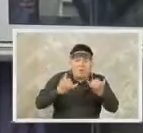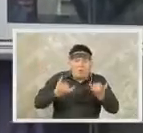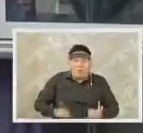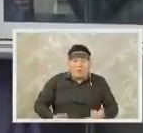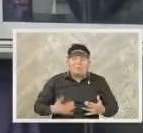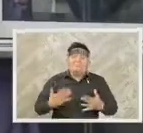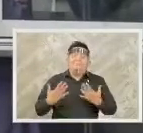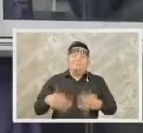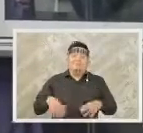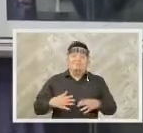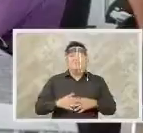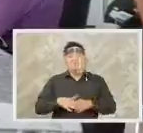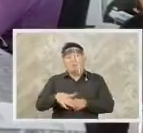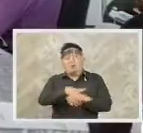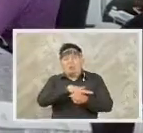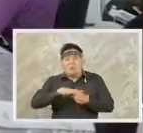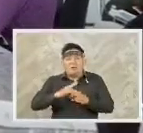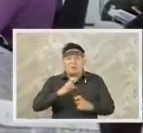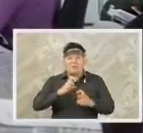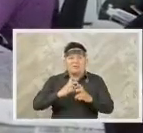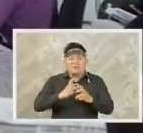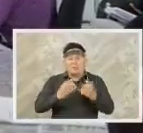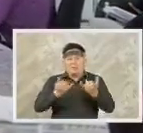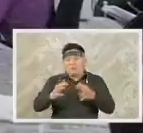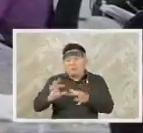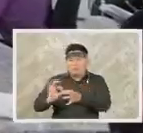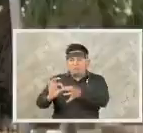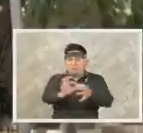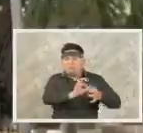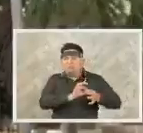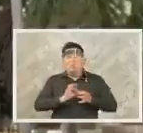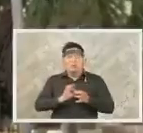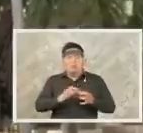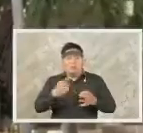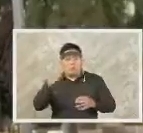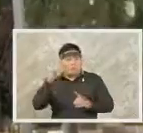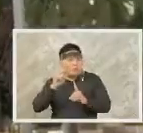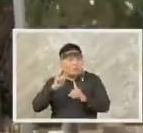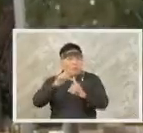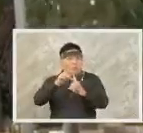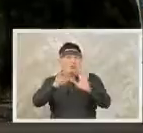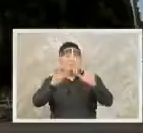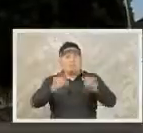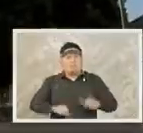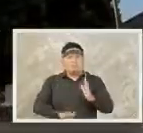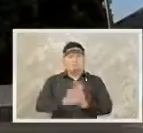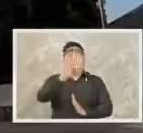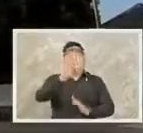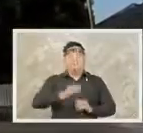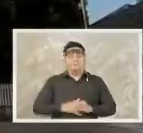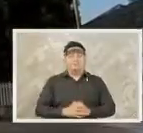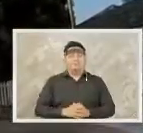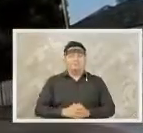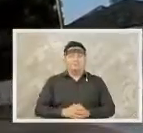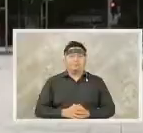unamos y busquemos como sociedad el camino que nos llevará a superar la adversidad.